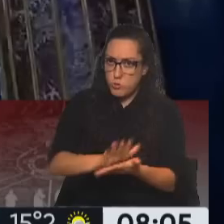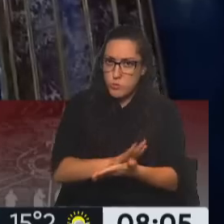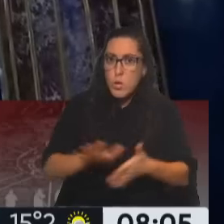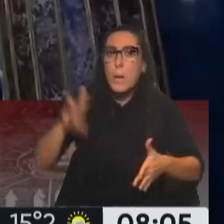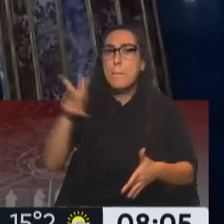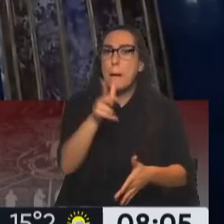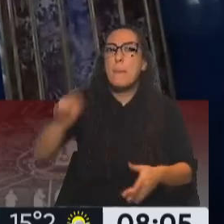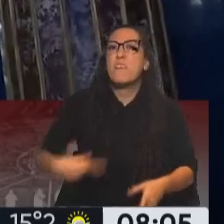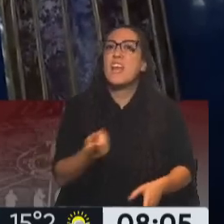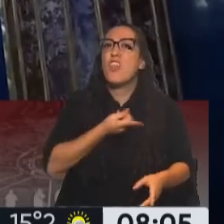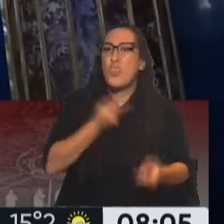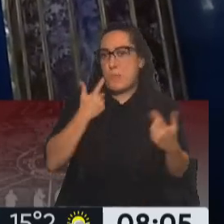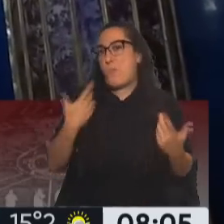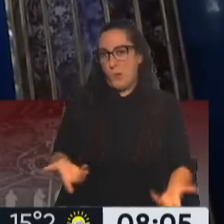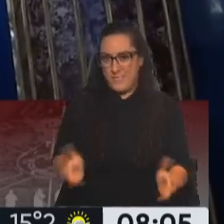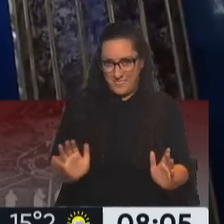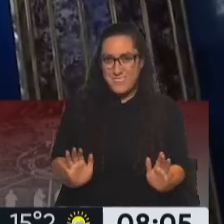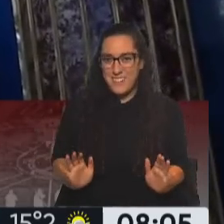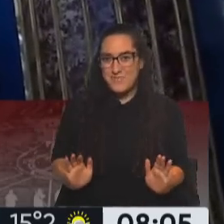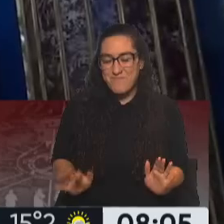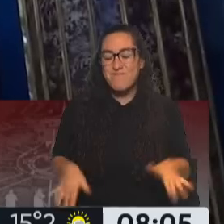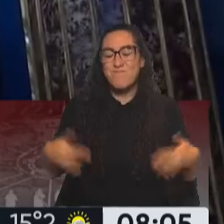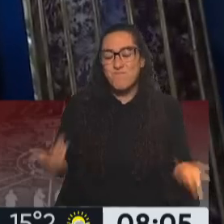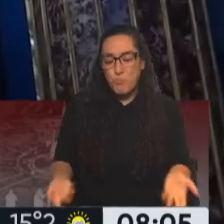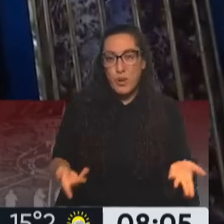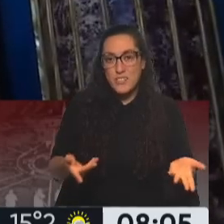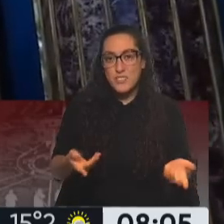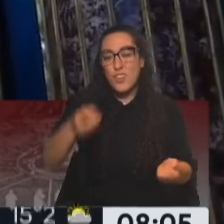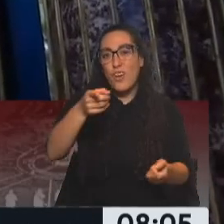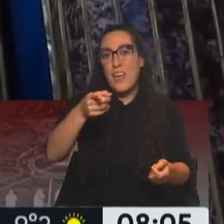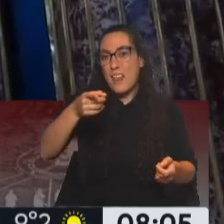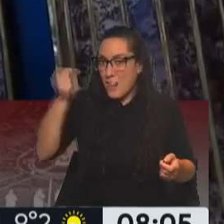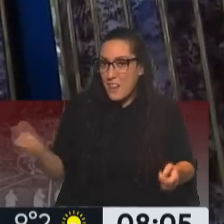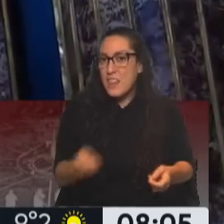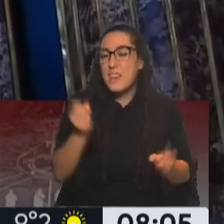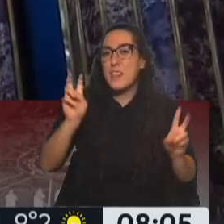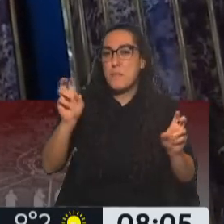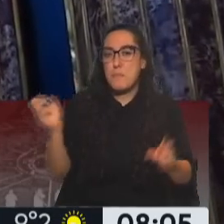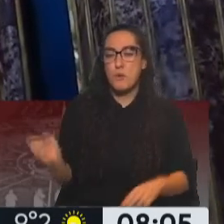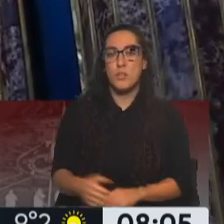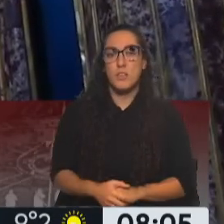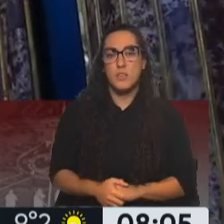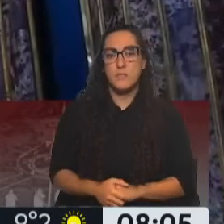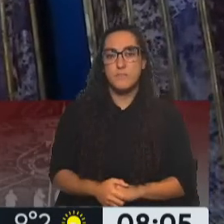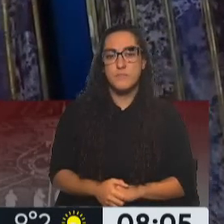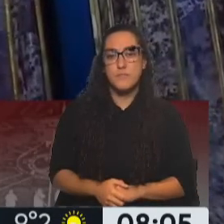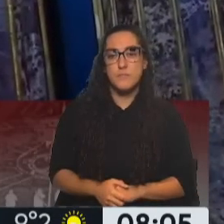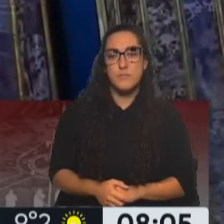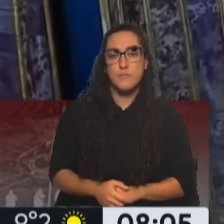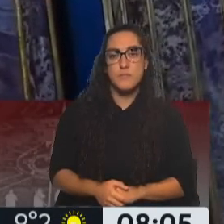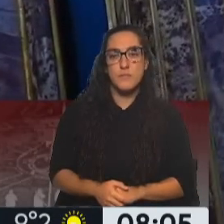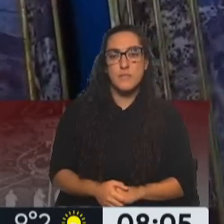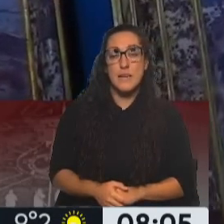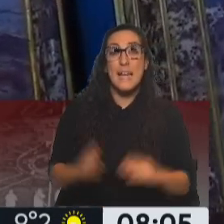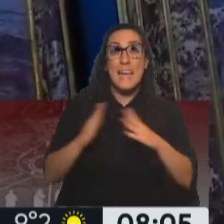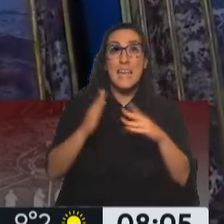de dónde venía el Papa, ¿no? Entonces me parece que en ese sentido es bastante relevante. Yo lo que decía estos días es esto. El cambio de la Iglesia